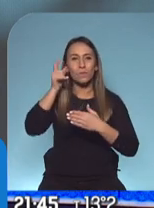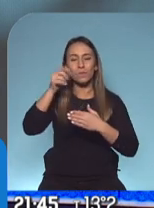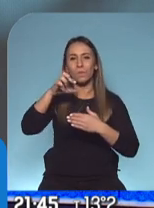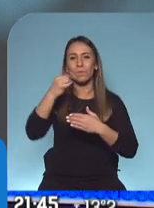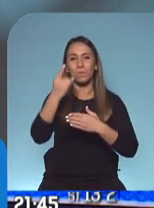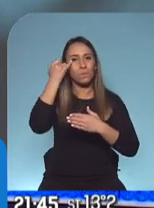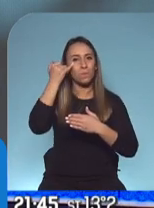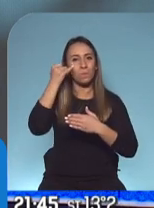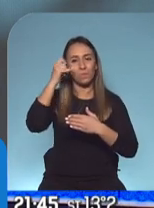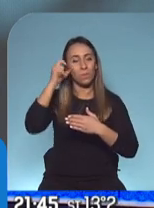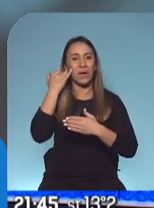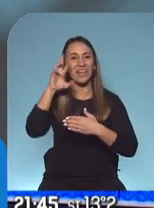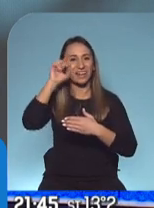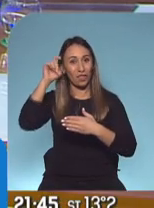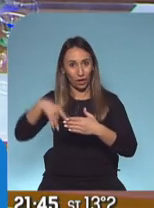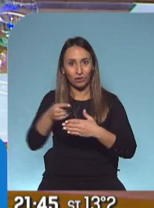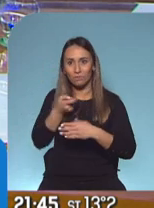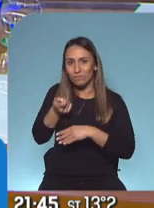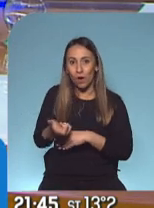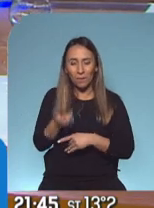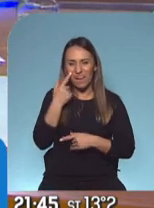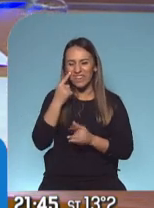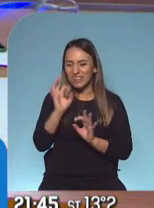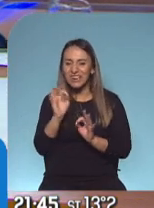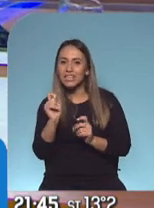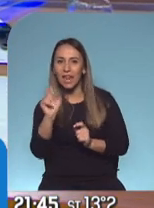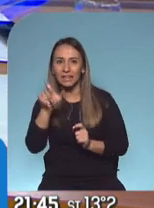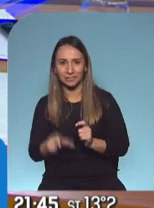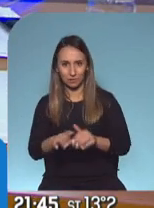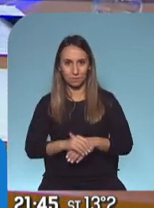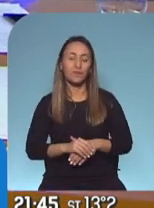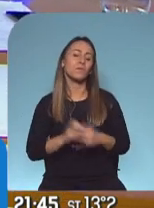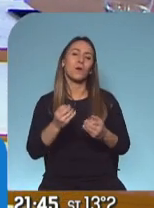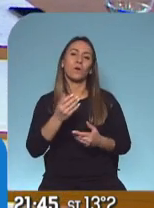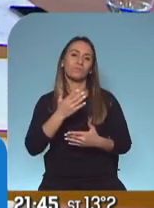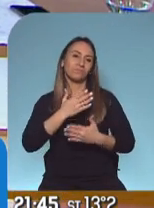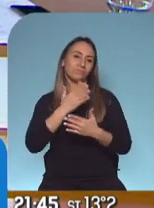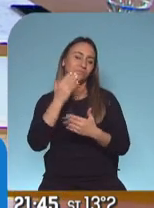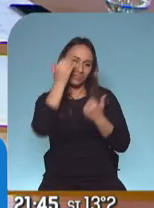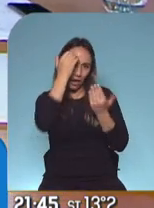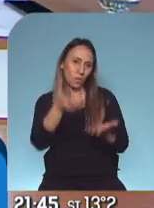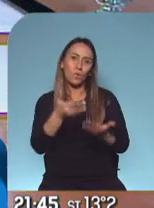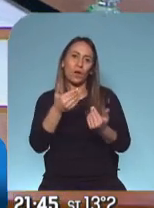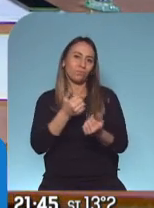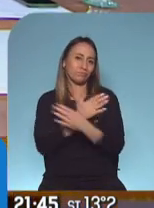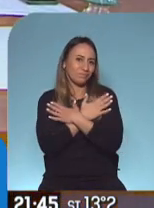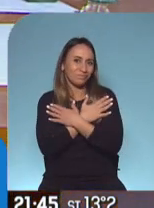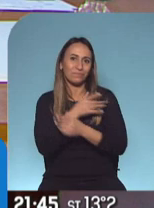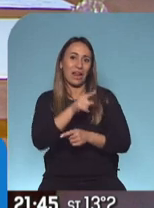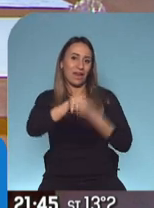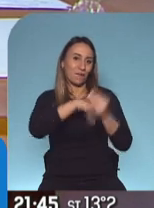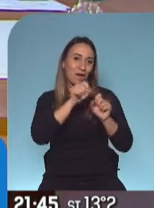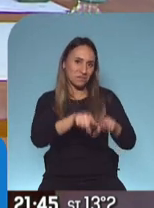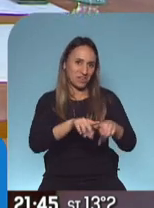quién era y los puntajes. Y qué los famosos puntajes. Qué relator en ese Boca Colón. Un beso enorme a la familia de seguro, Silvio. Seguro, Silvio. Que ha sido